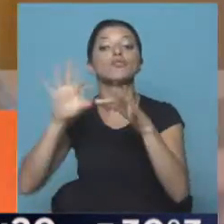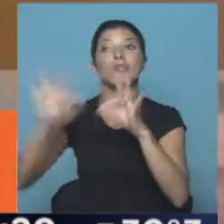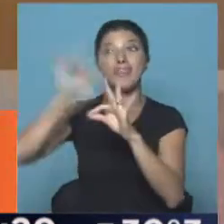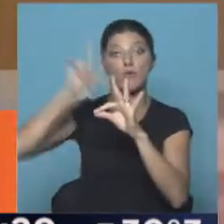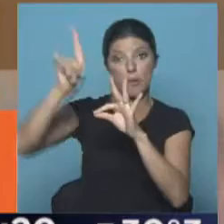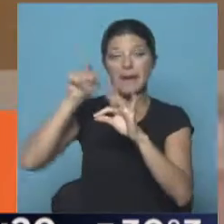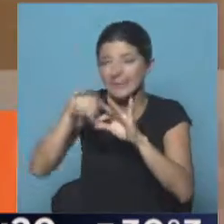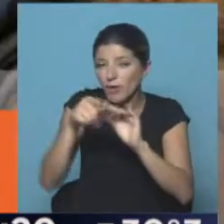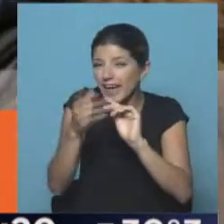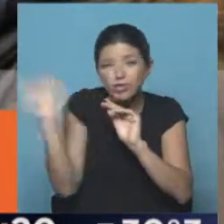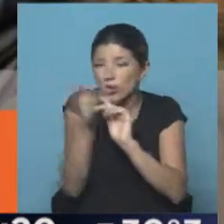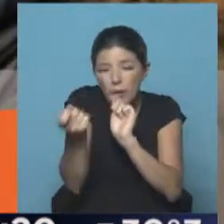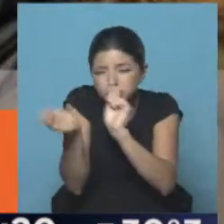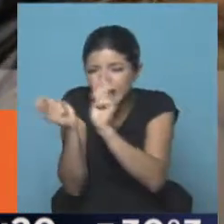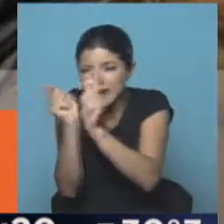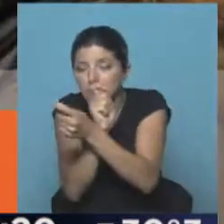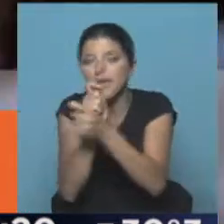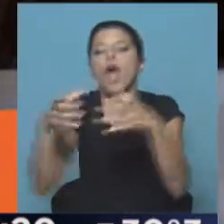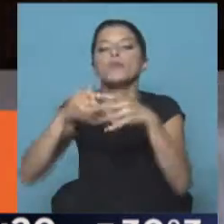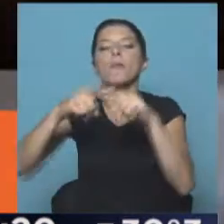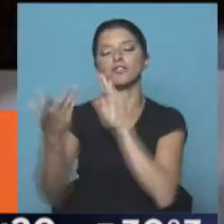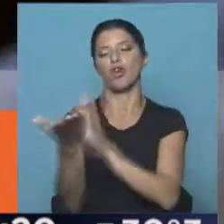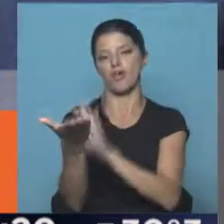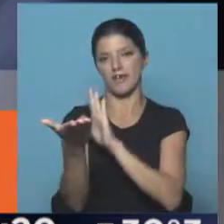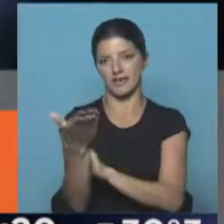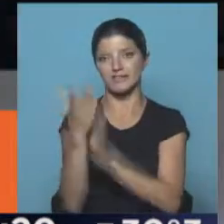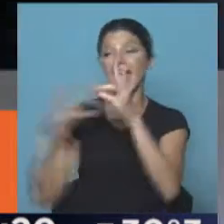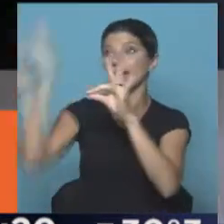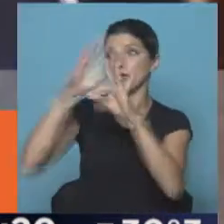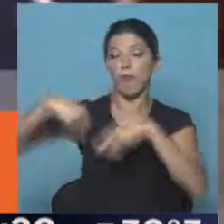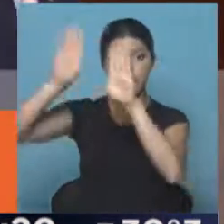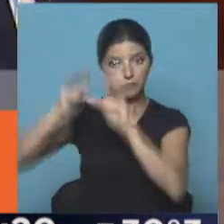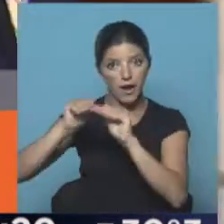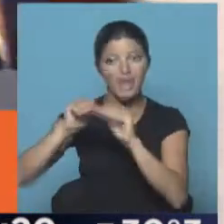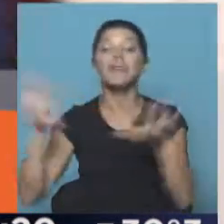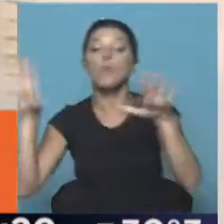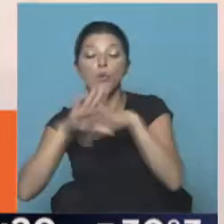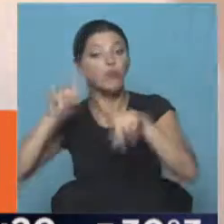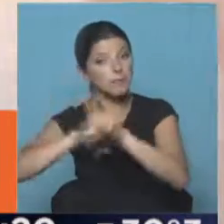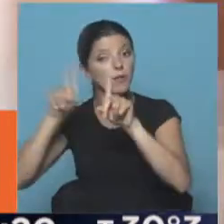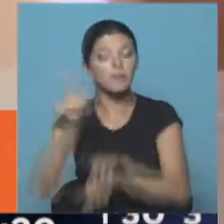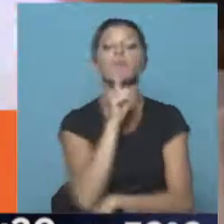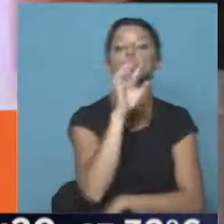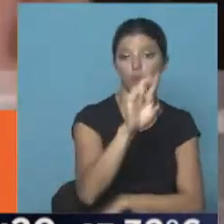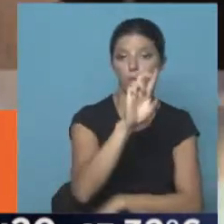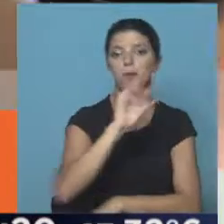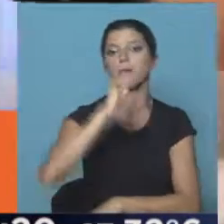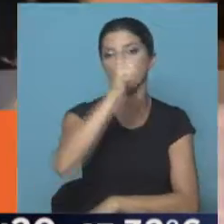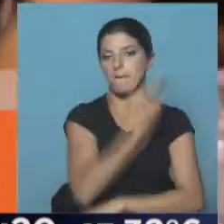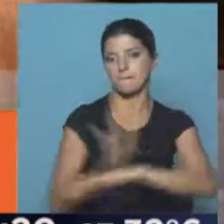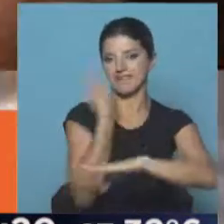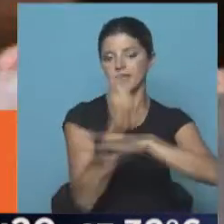gira inexorablemente hacia la derecha y hace juego con la llegada de Donald Trump a la Casa Blanca en Estados